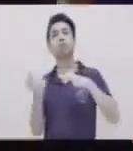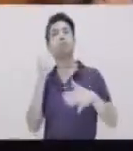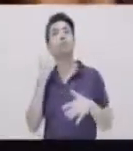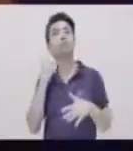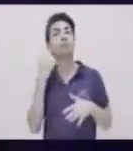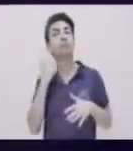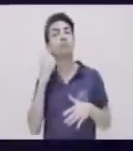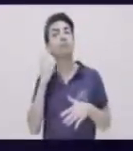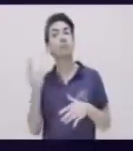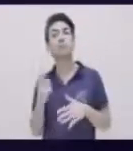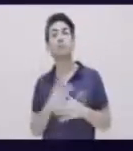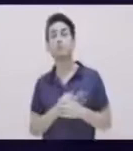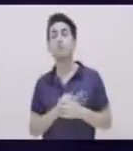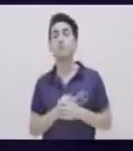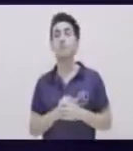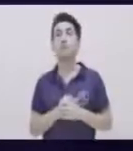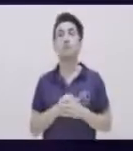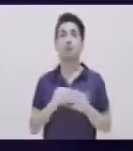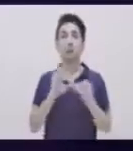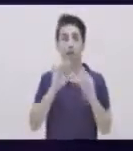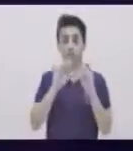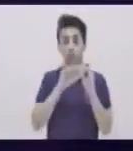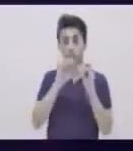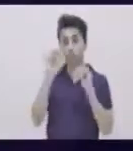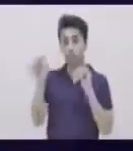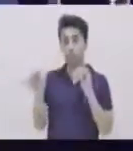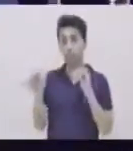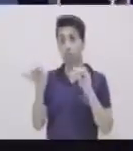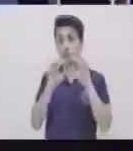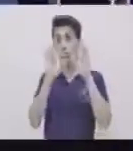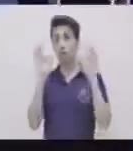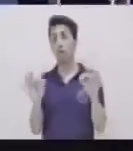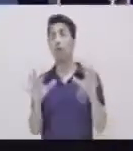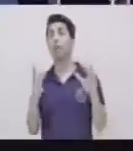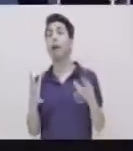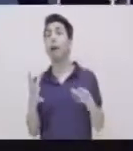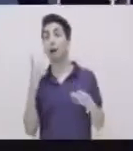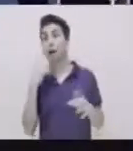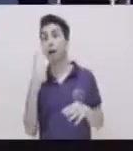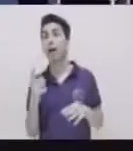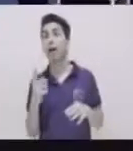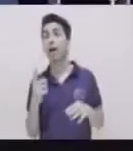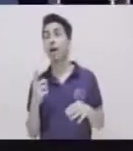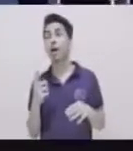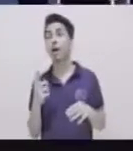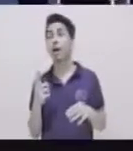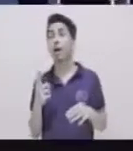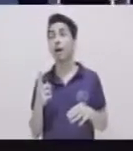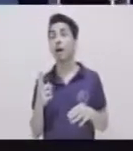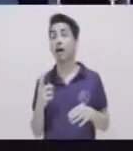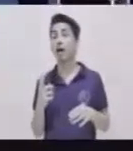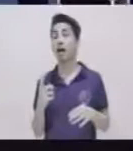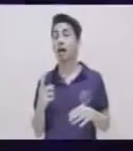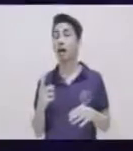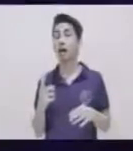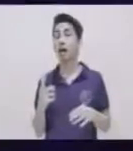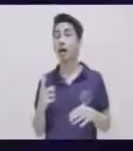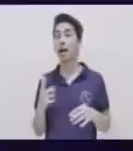voy a tocar una pieza o algo que yo estoy seguro que ustedes lo conocen. Escuchamos cómo suena este violín.